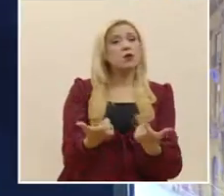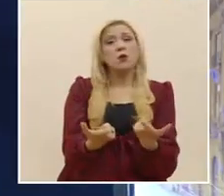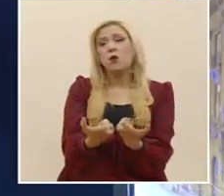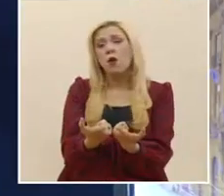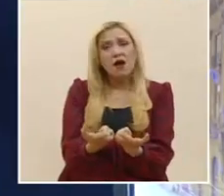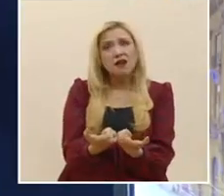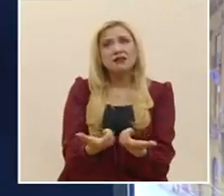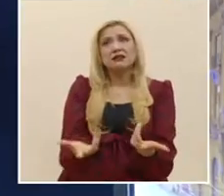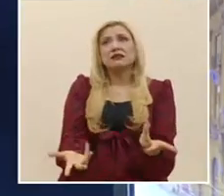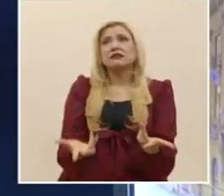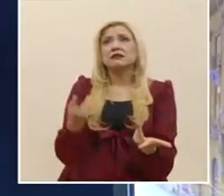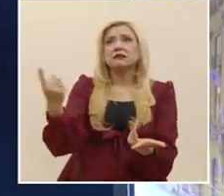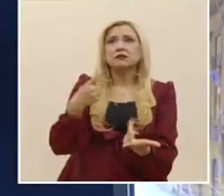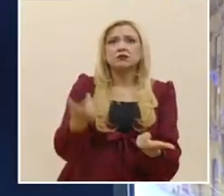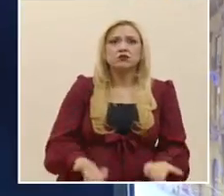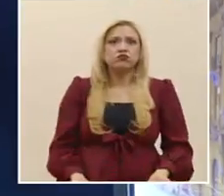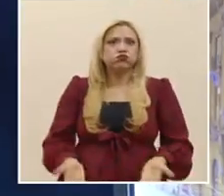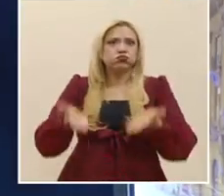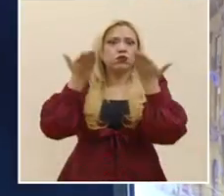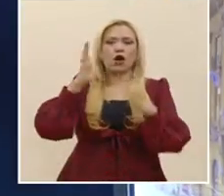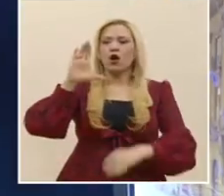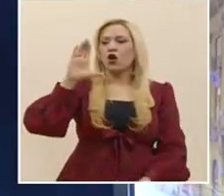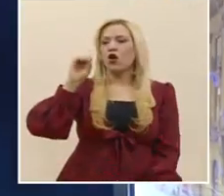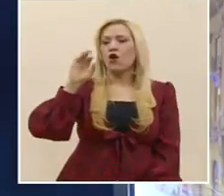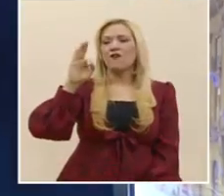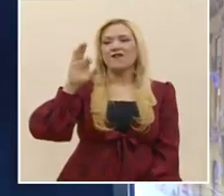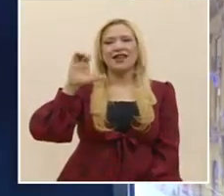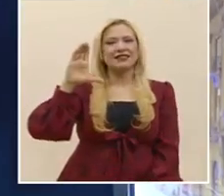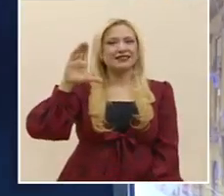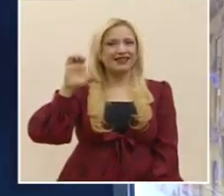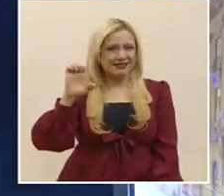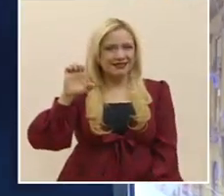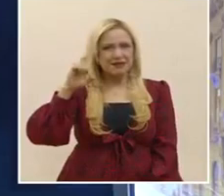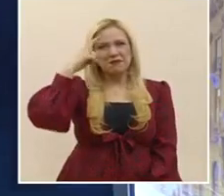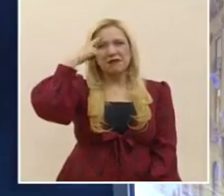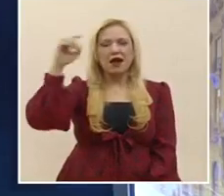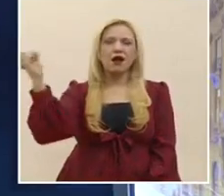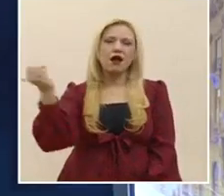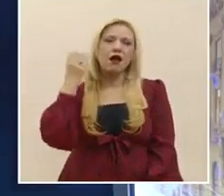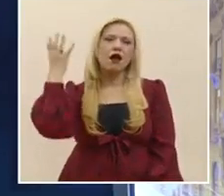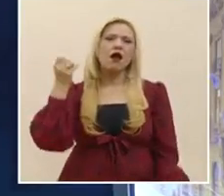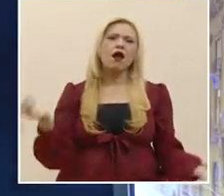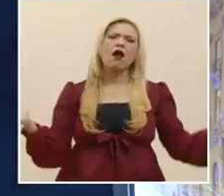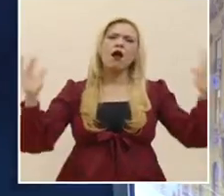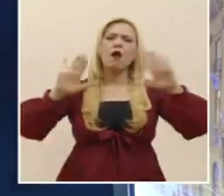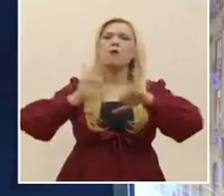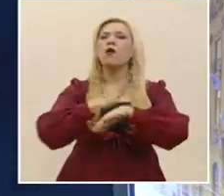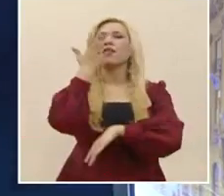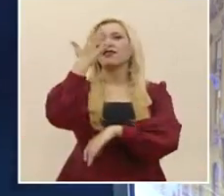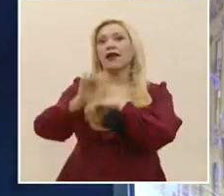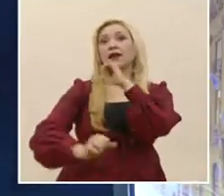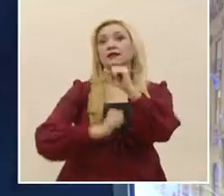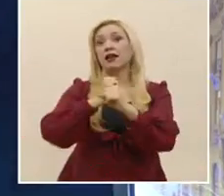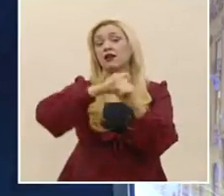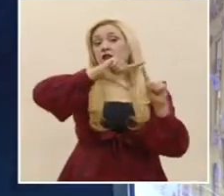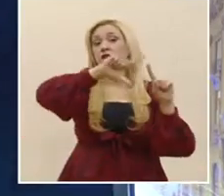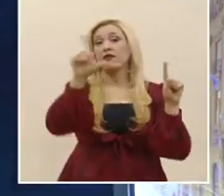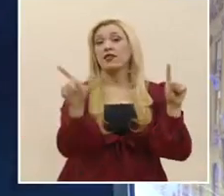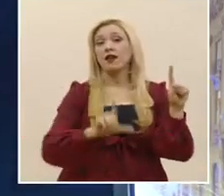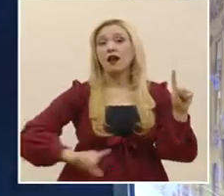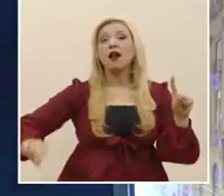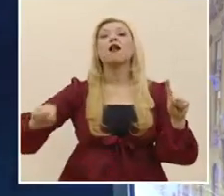ingresos, advirtió la titular de la COFECE al participar en una conferencia en torno a los 10 años de la Ley Federal de